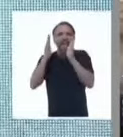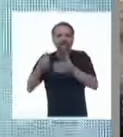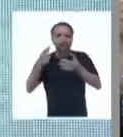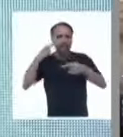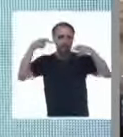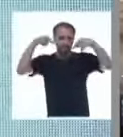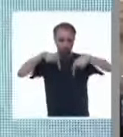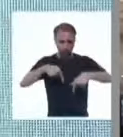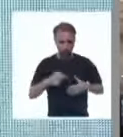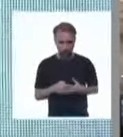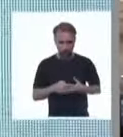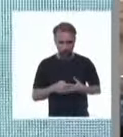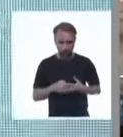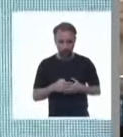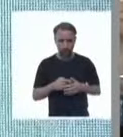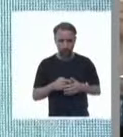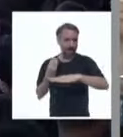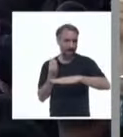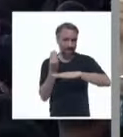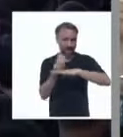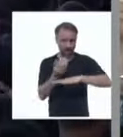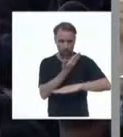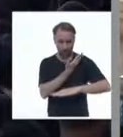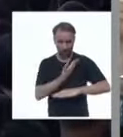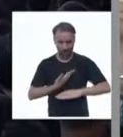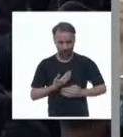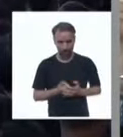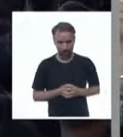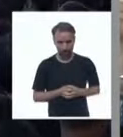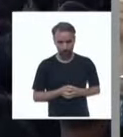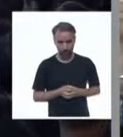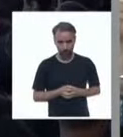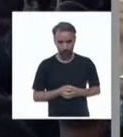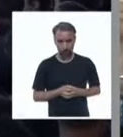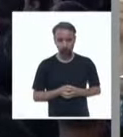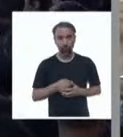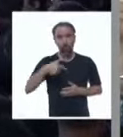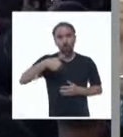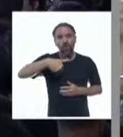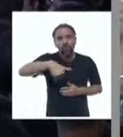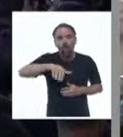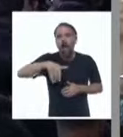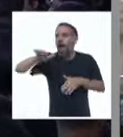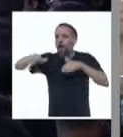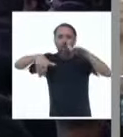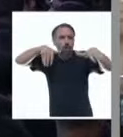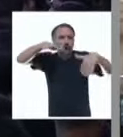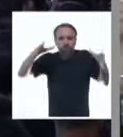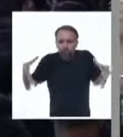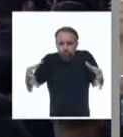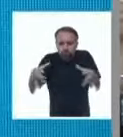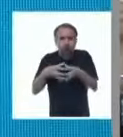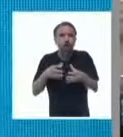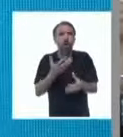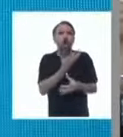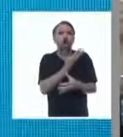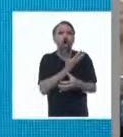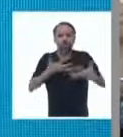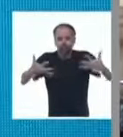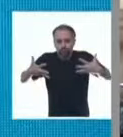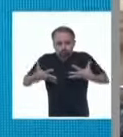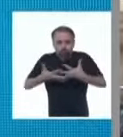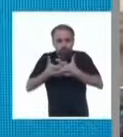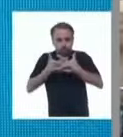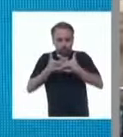era Unión Nacional porque nunca le interesó. A mí la verdad que me suena a todo lo contrario, Massa, eso que decía usted en persona haciéndole